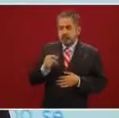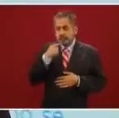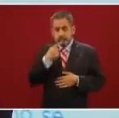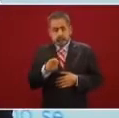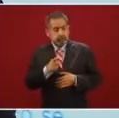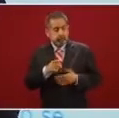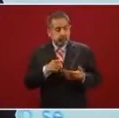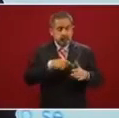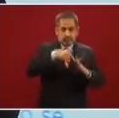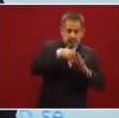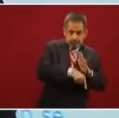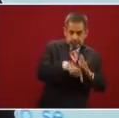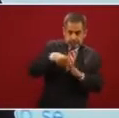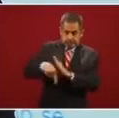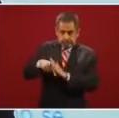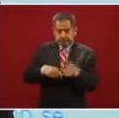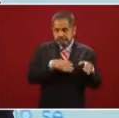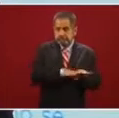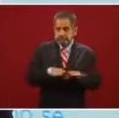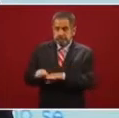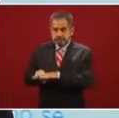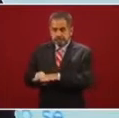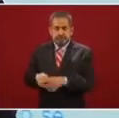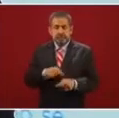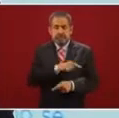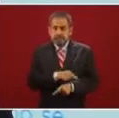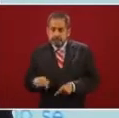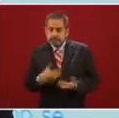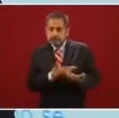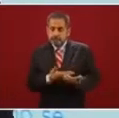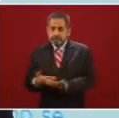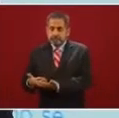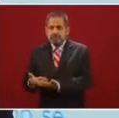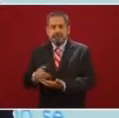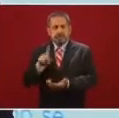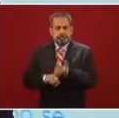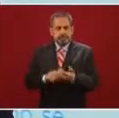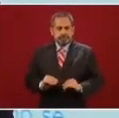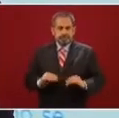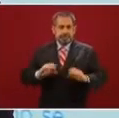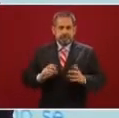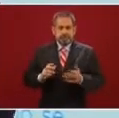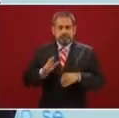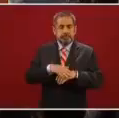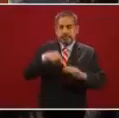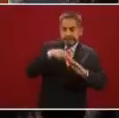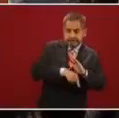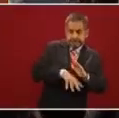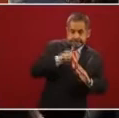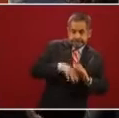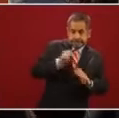de pozos. Con esta forma podríamos ir disminuyendo parte de la sobreexplotación del acuífero que